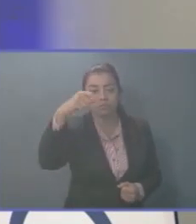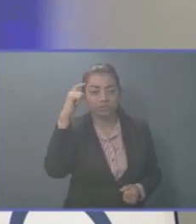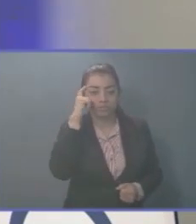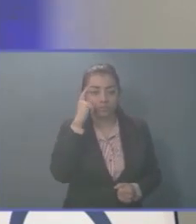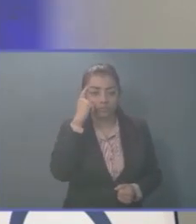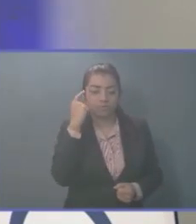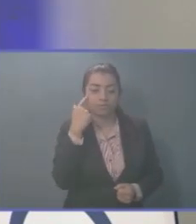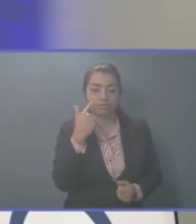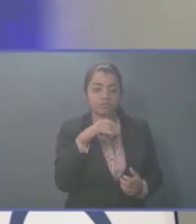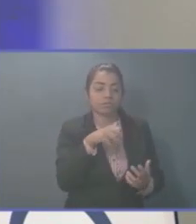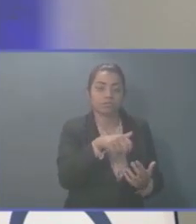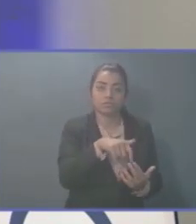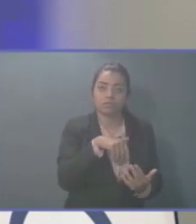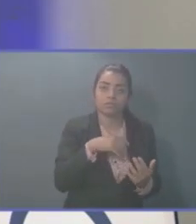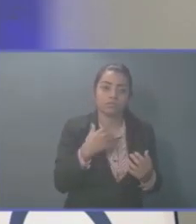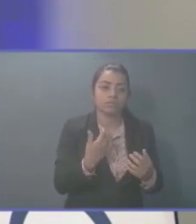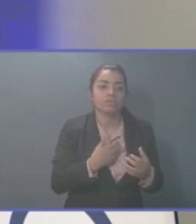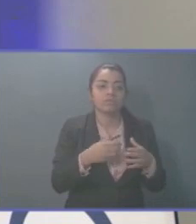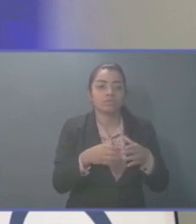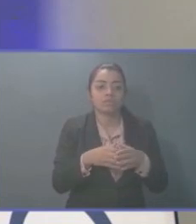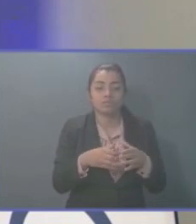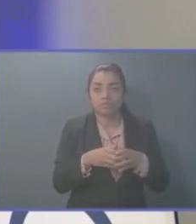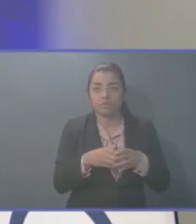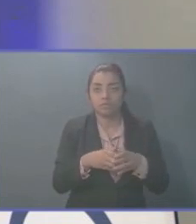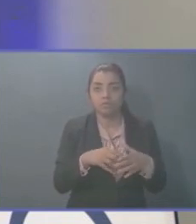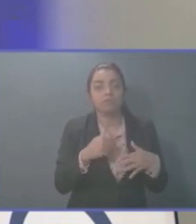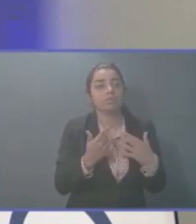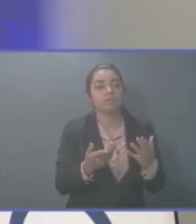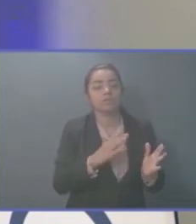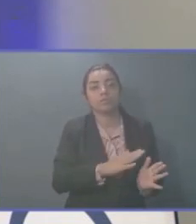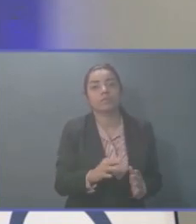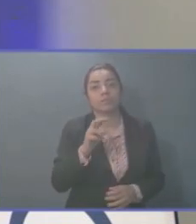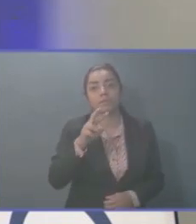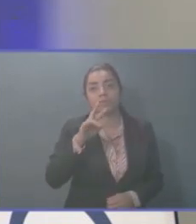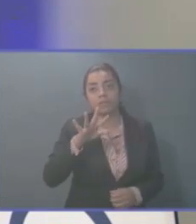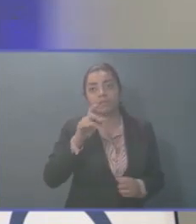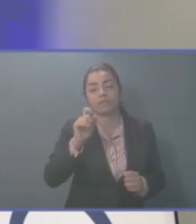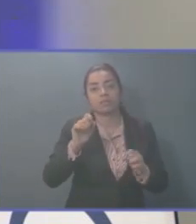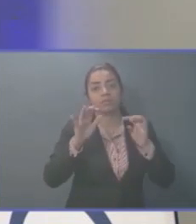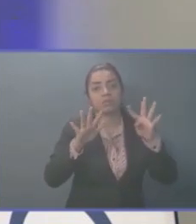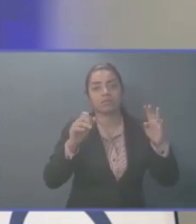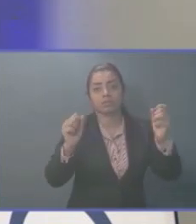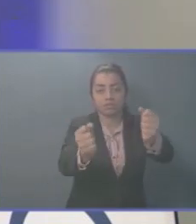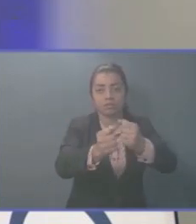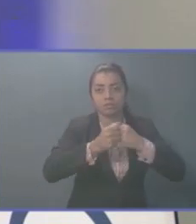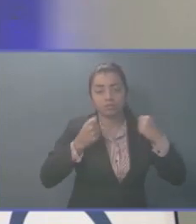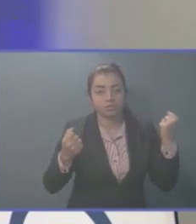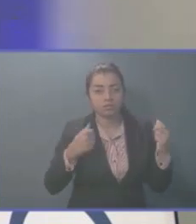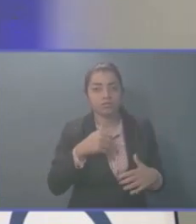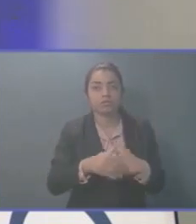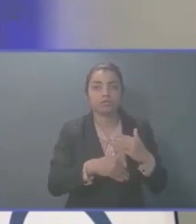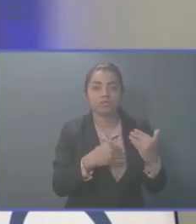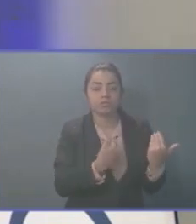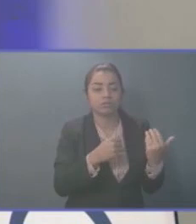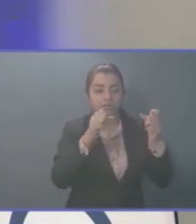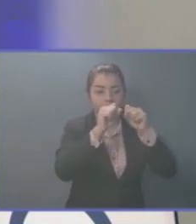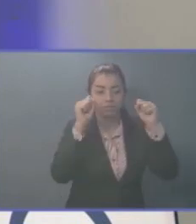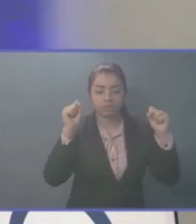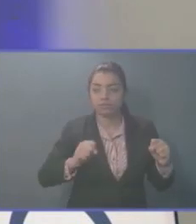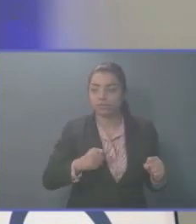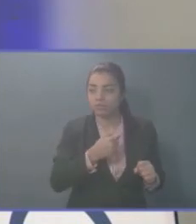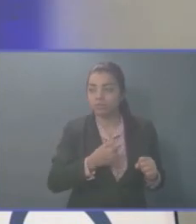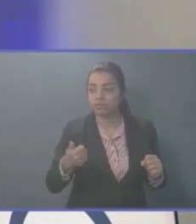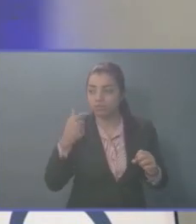tiene el expediente en la comisión. Primero, hay 25.9 millones asignados a un sistema de